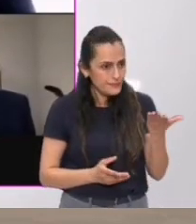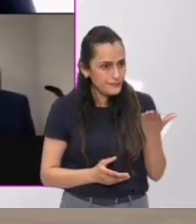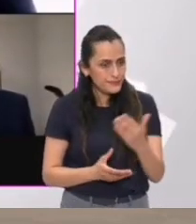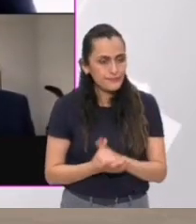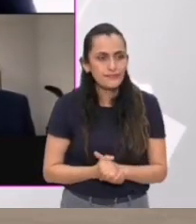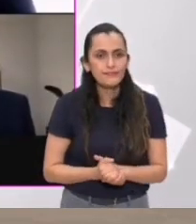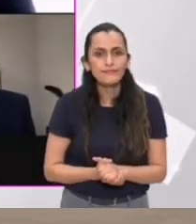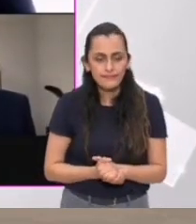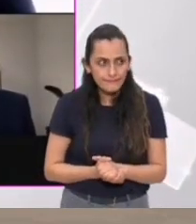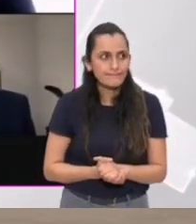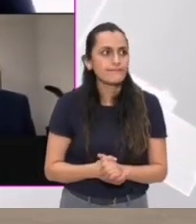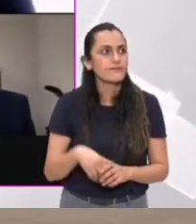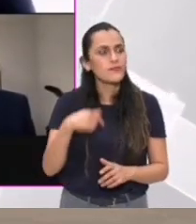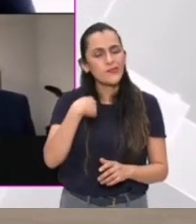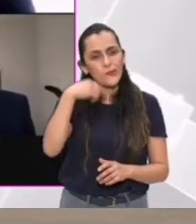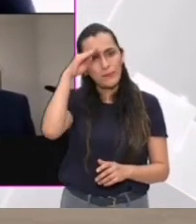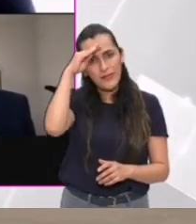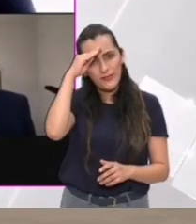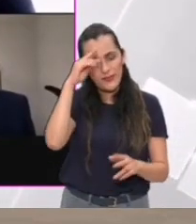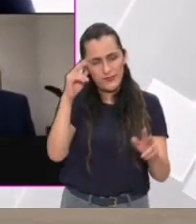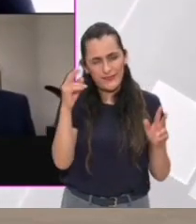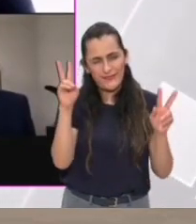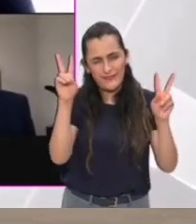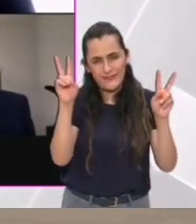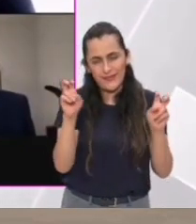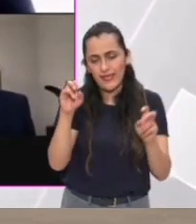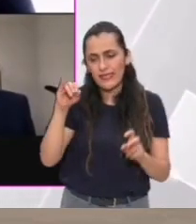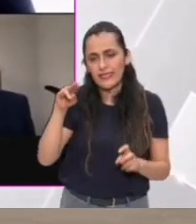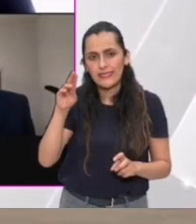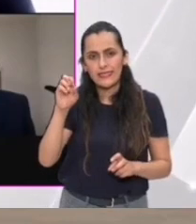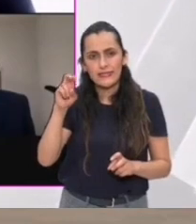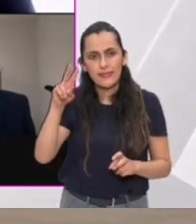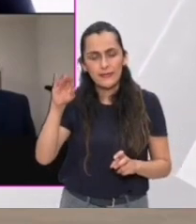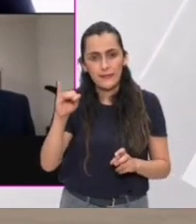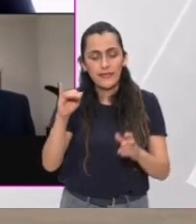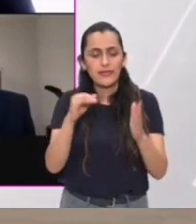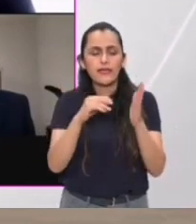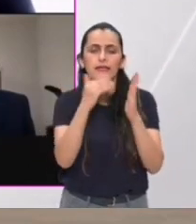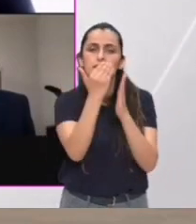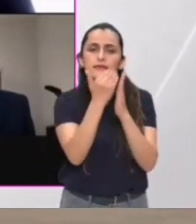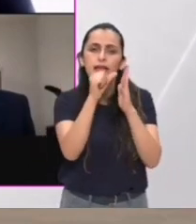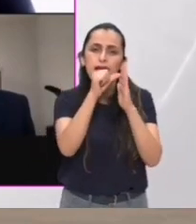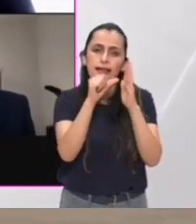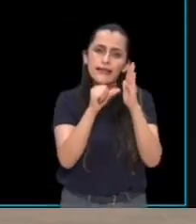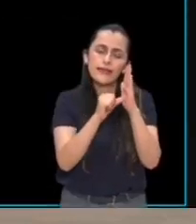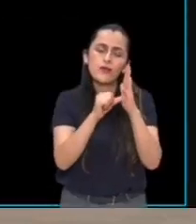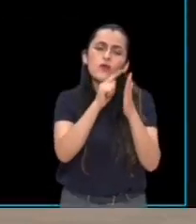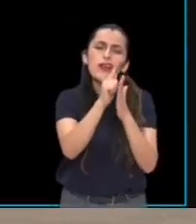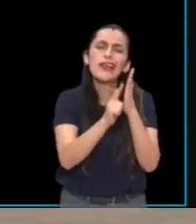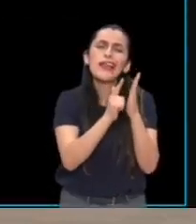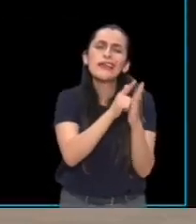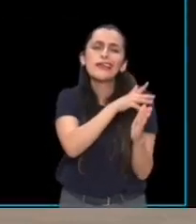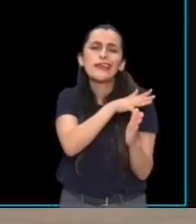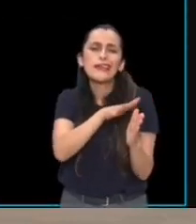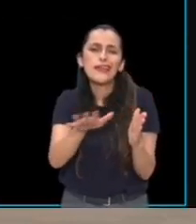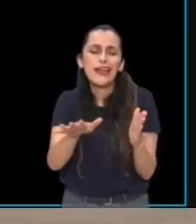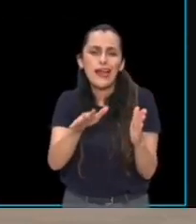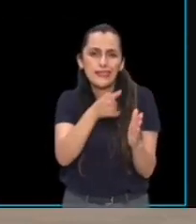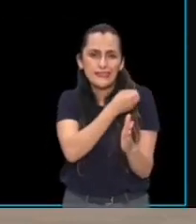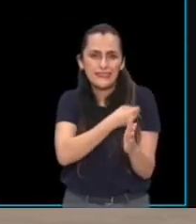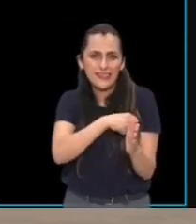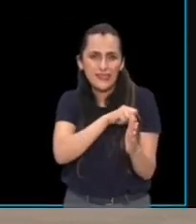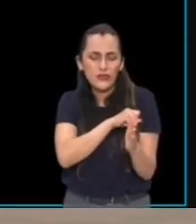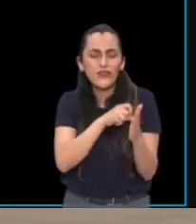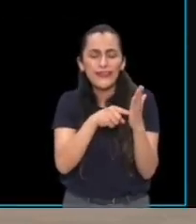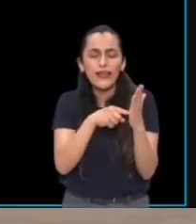Pues he estado viendo ahorita los temas del INSABI, viendo también el artículo 77 bis 12 de la Ley General de Salud, en el que se establece que únicamente el